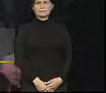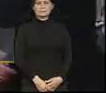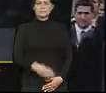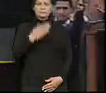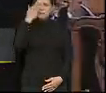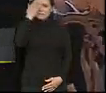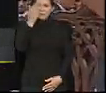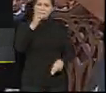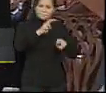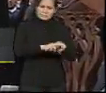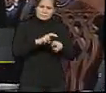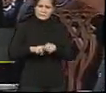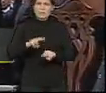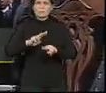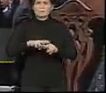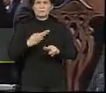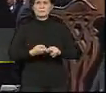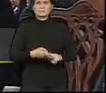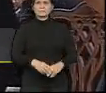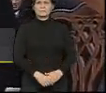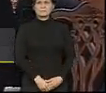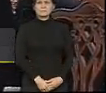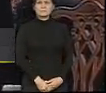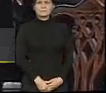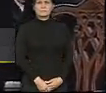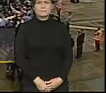Muchas gracias, pueden tomar asiento por favor.